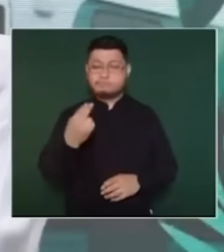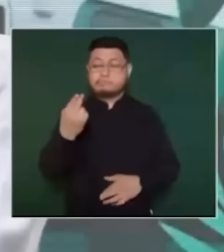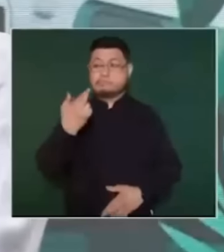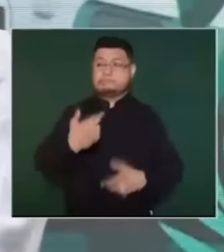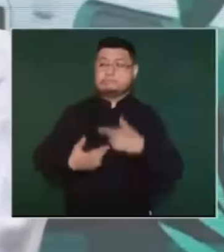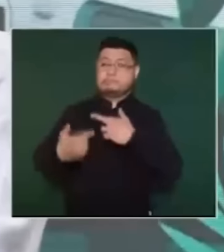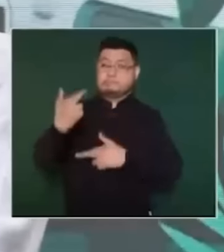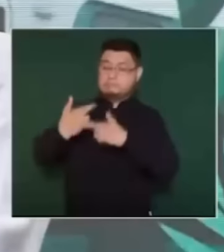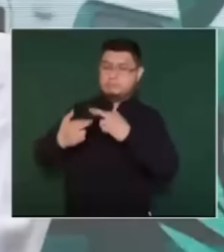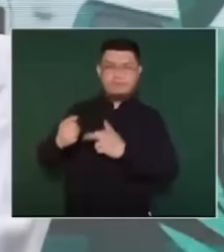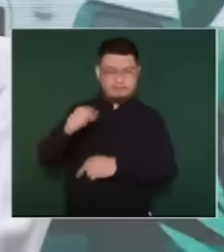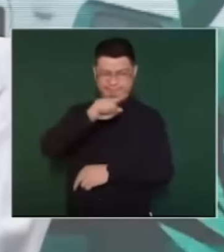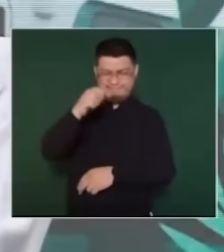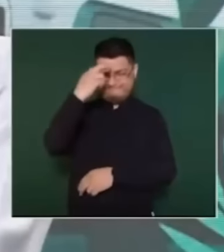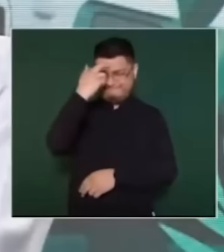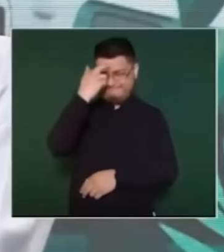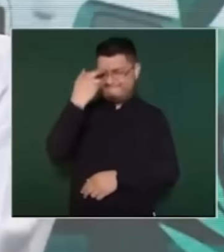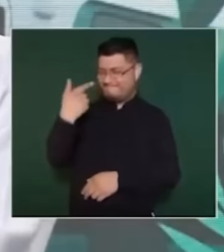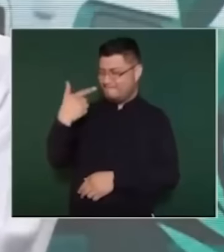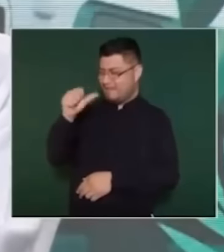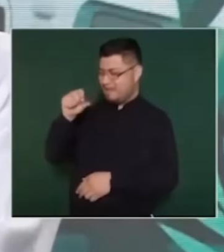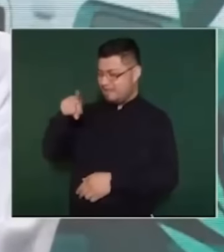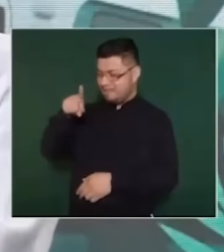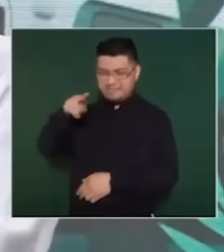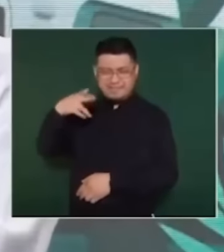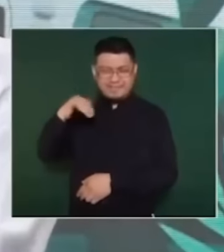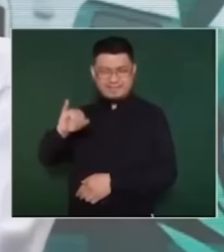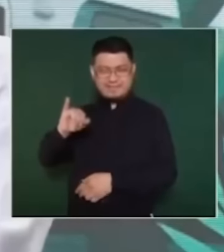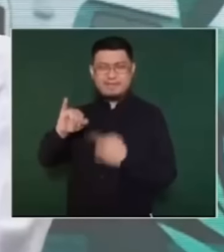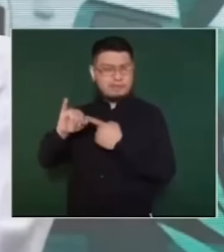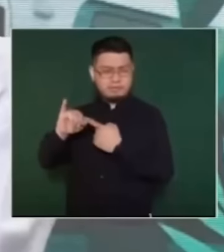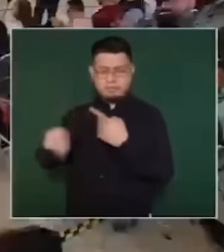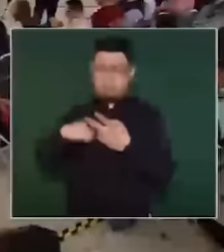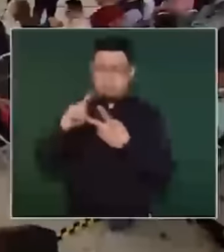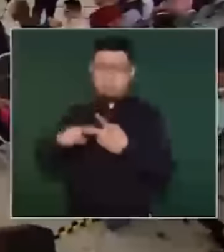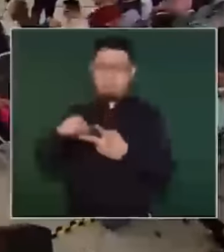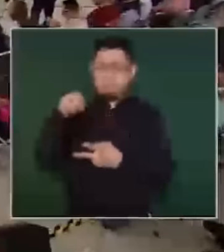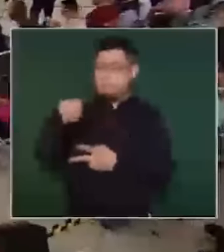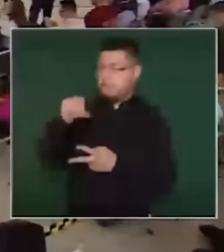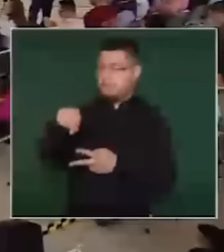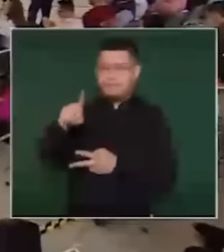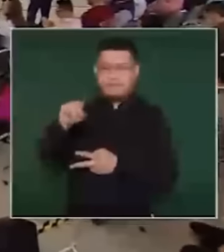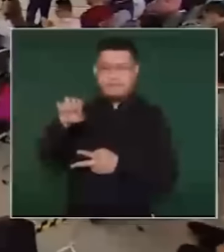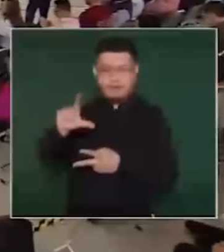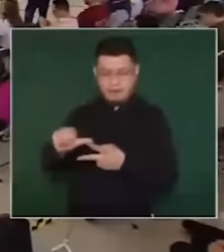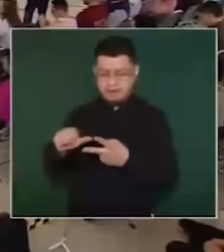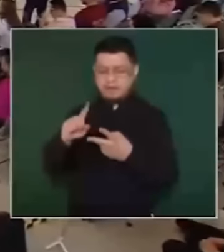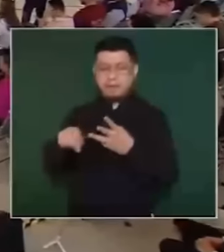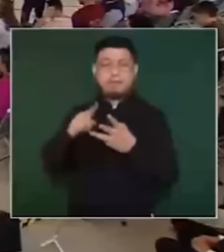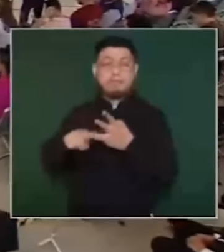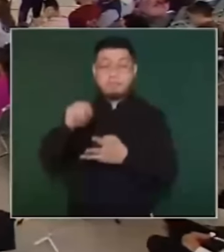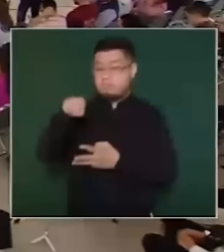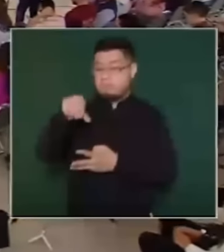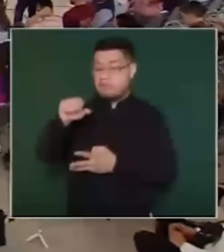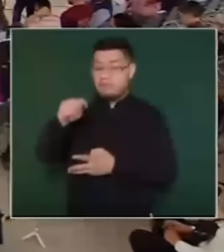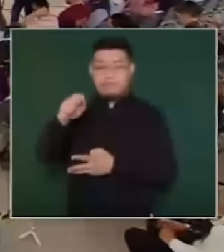de la mayoría y llamó a los argentinos a no caer en la trampa de la violencia ante